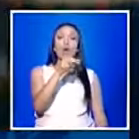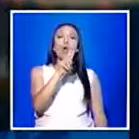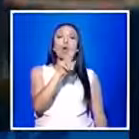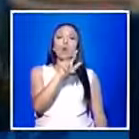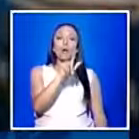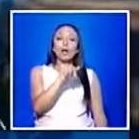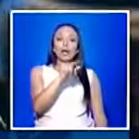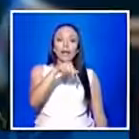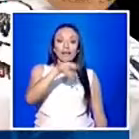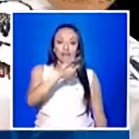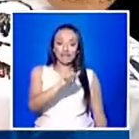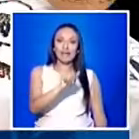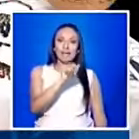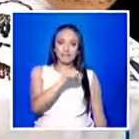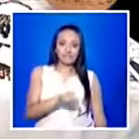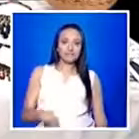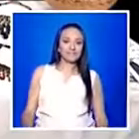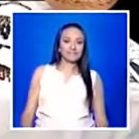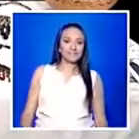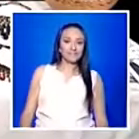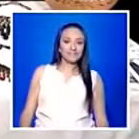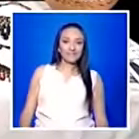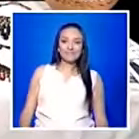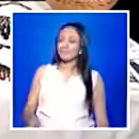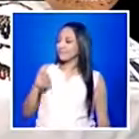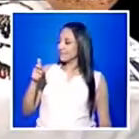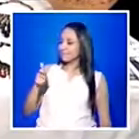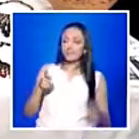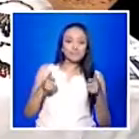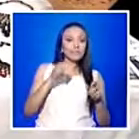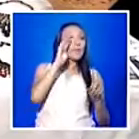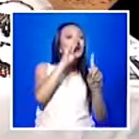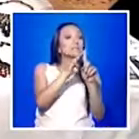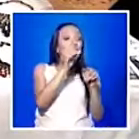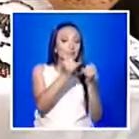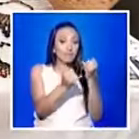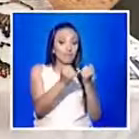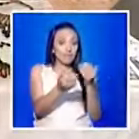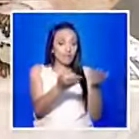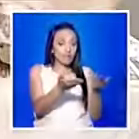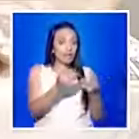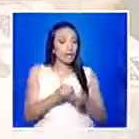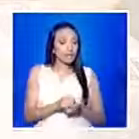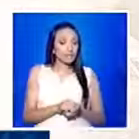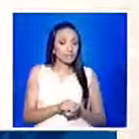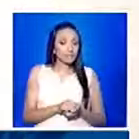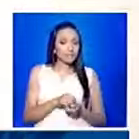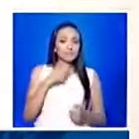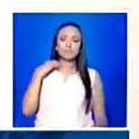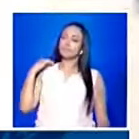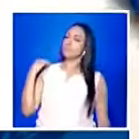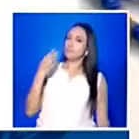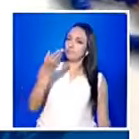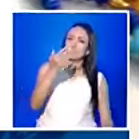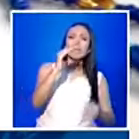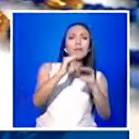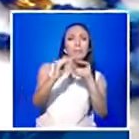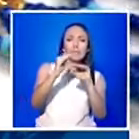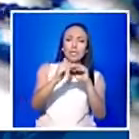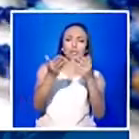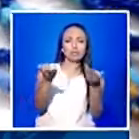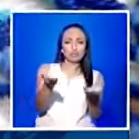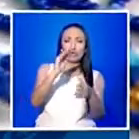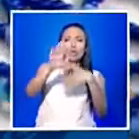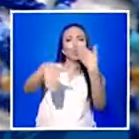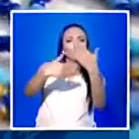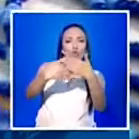Somos Comaga. Somos Comaga, excelente, excelente. Señor alcalde, un mensaje final antes de ya pasar a la danza. Un mensaje a todos los